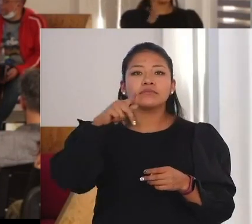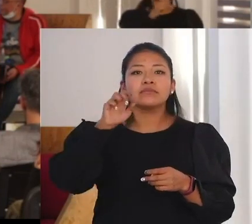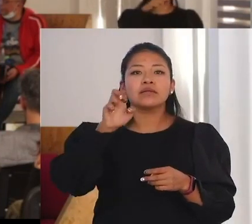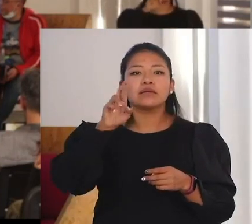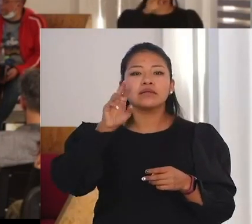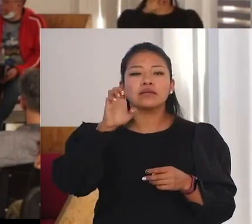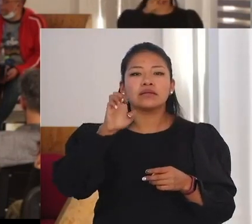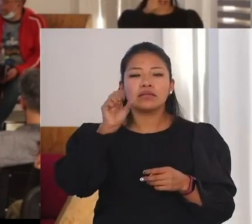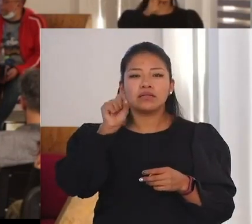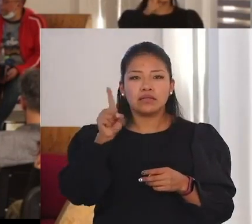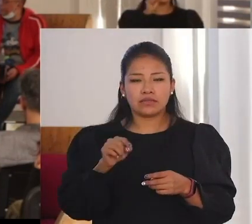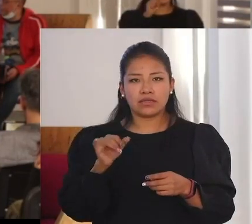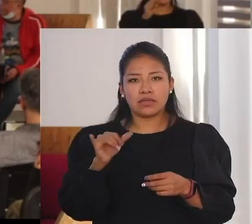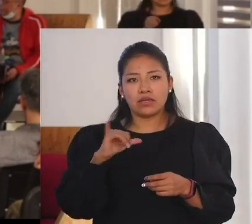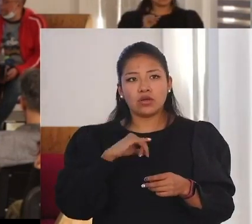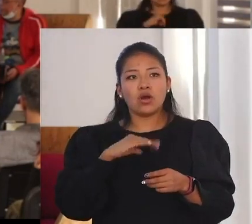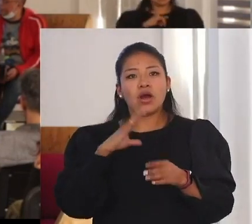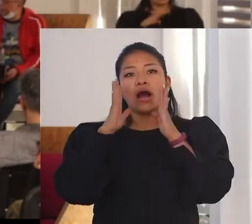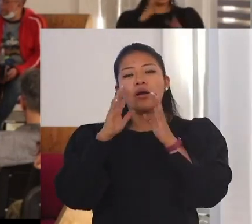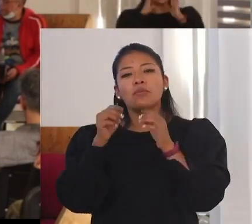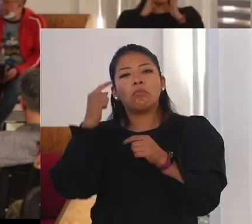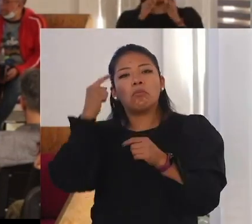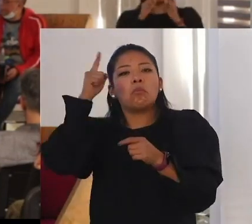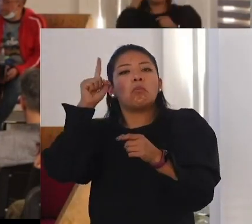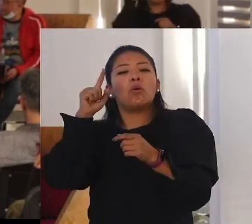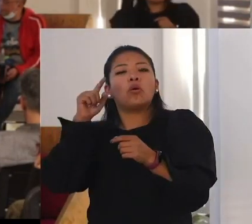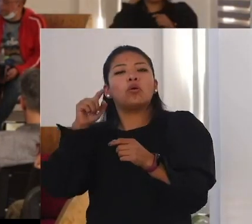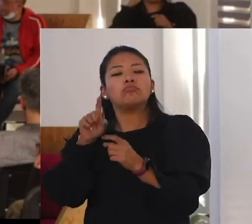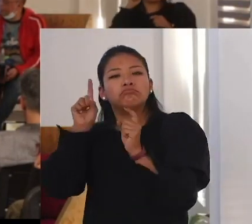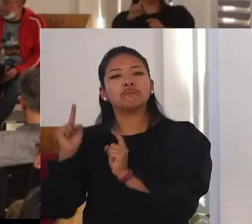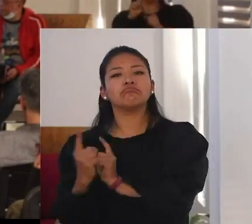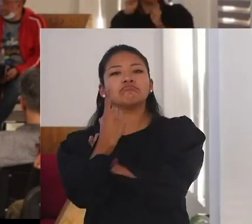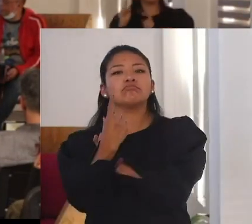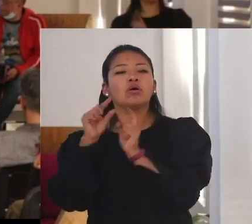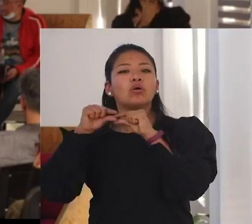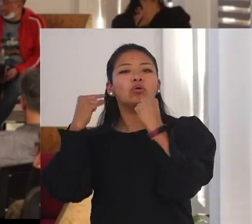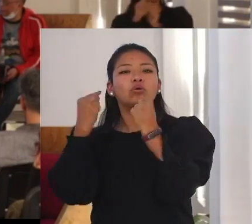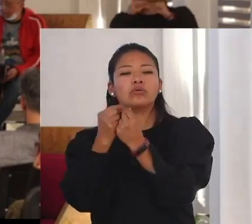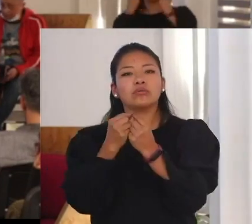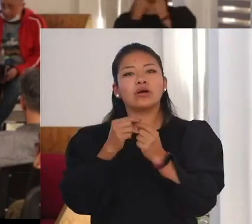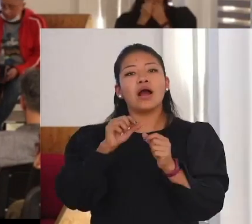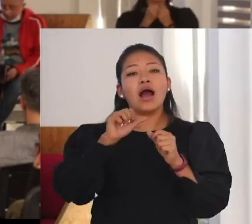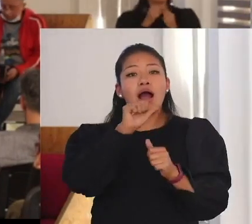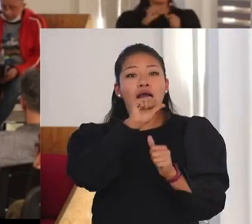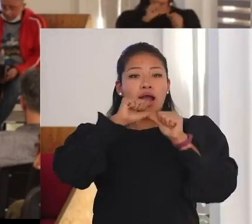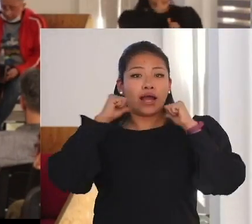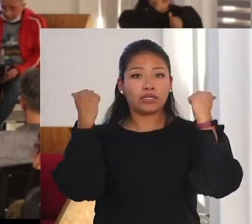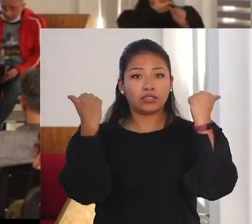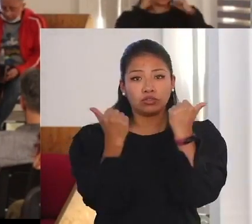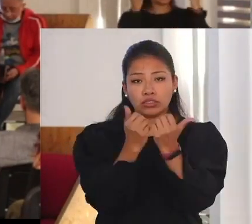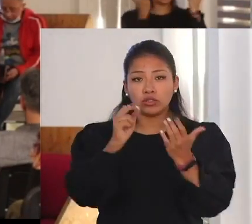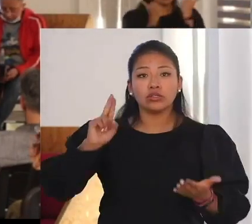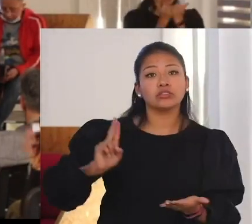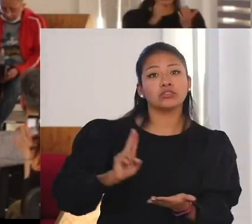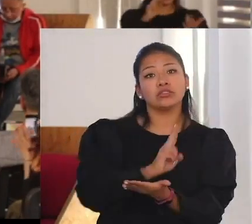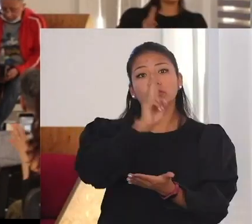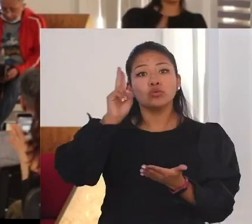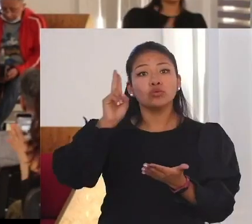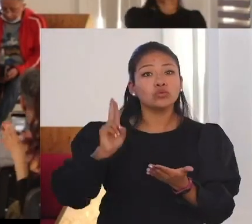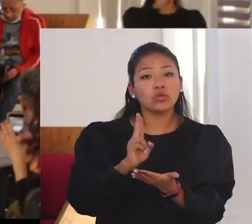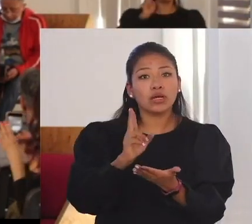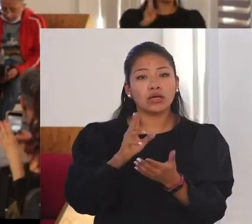alfabeto Bolivia afapec same y Bolivia es la asociación de usuarios familiares y amigos